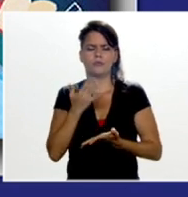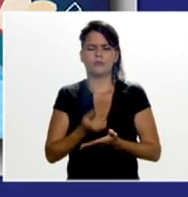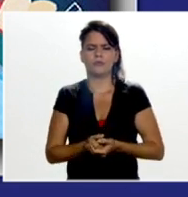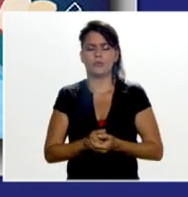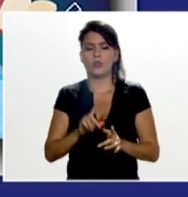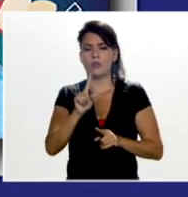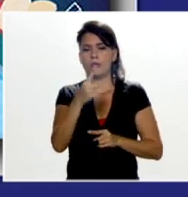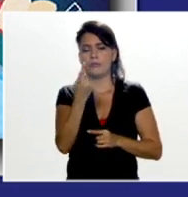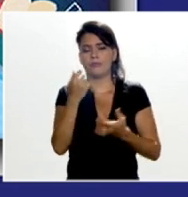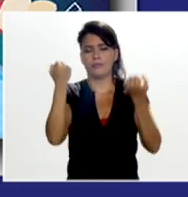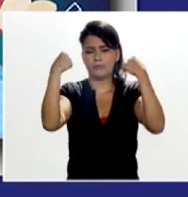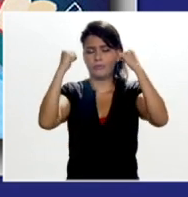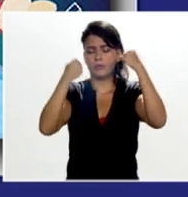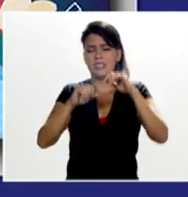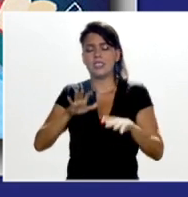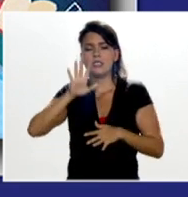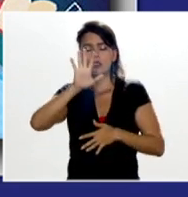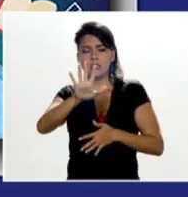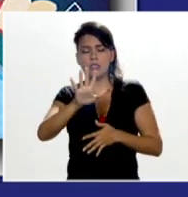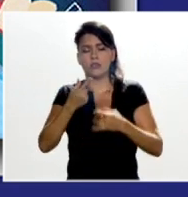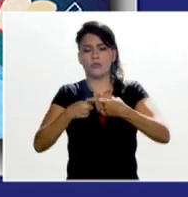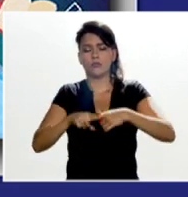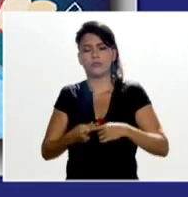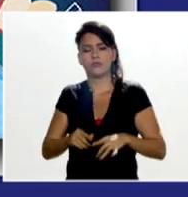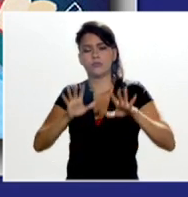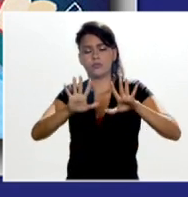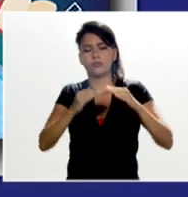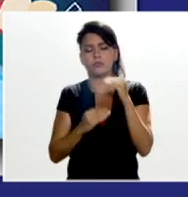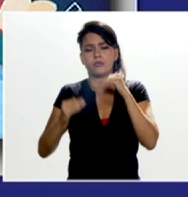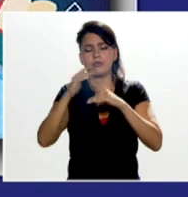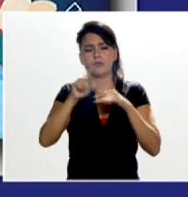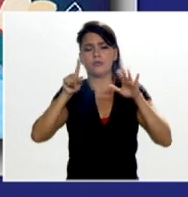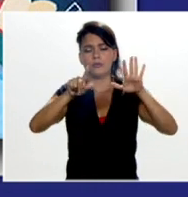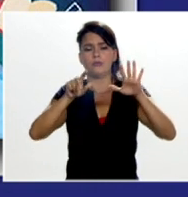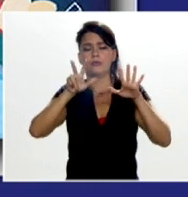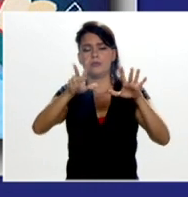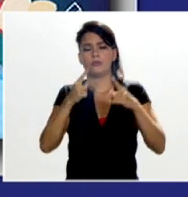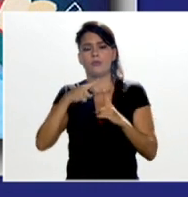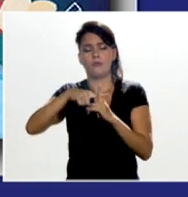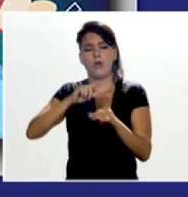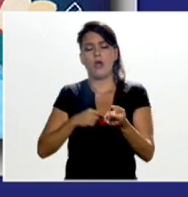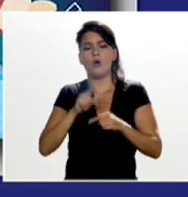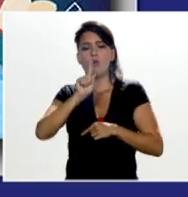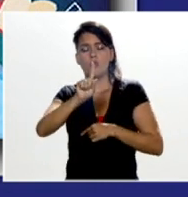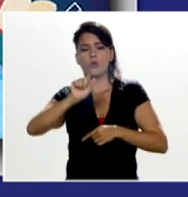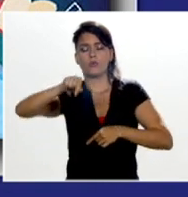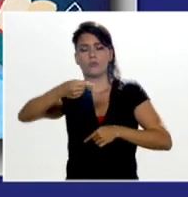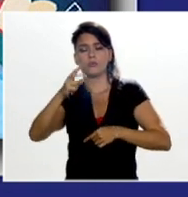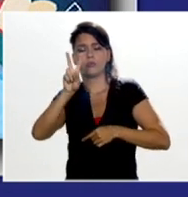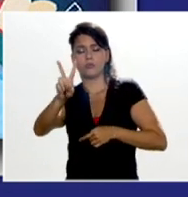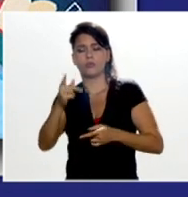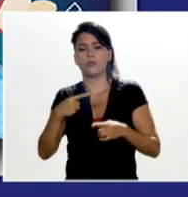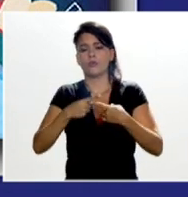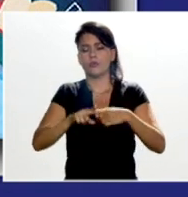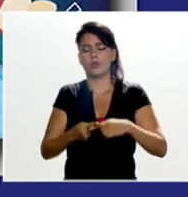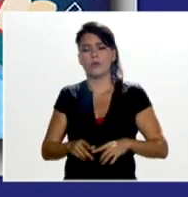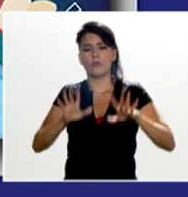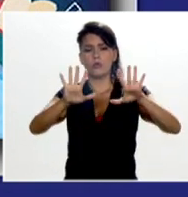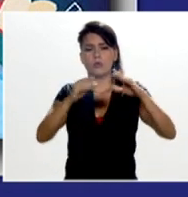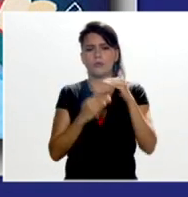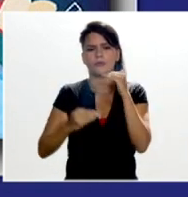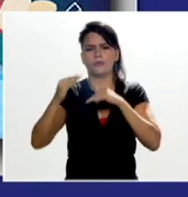en el primer caso, 5 por 10 a la 63 más 1,2 por 10 a la 63,